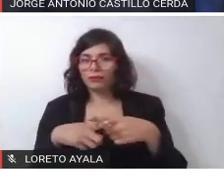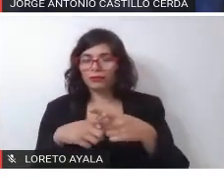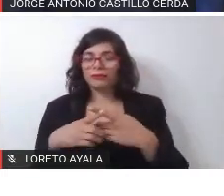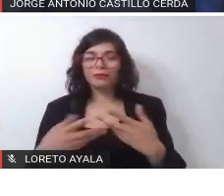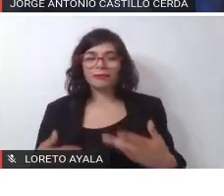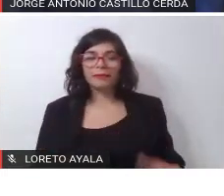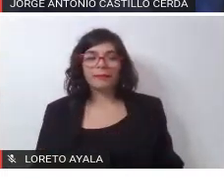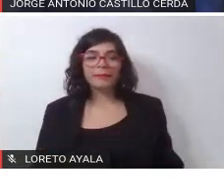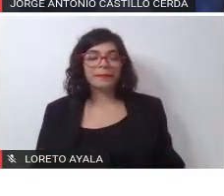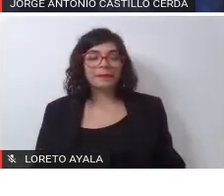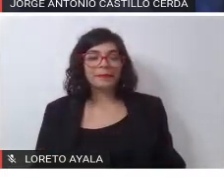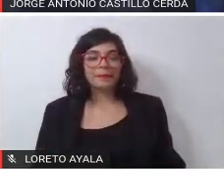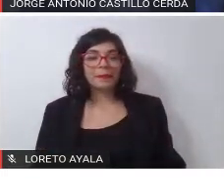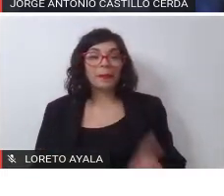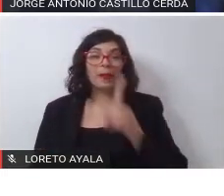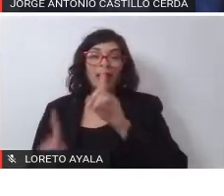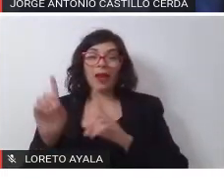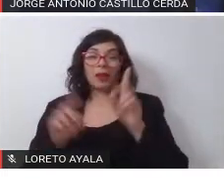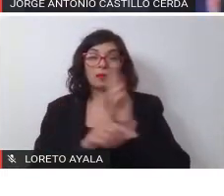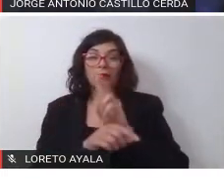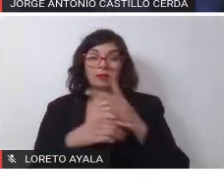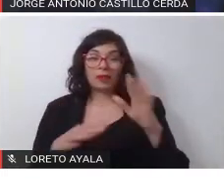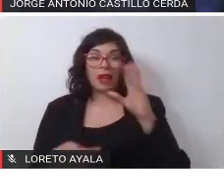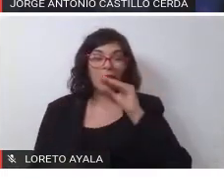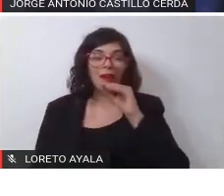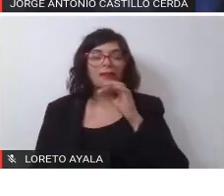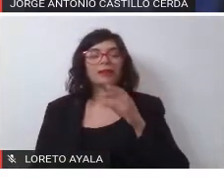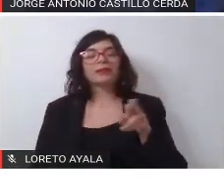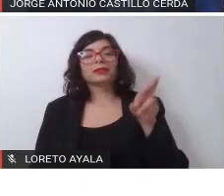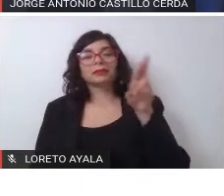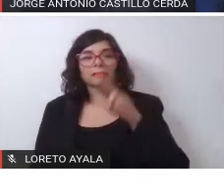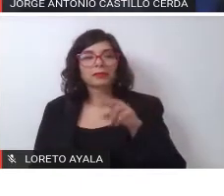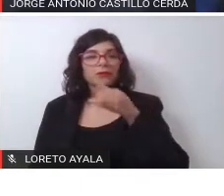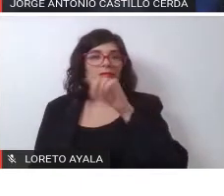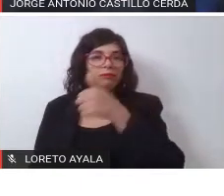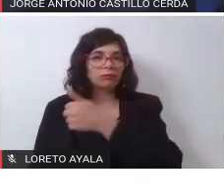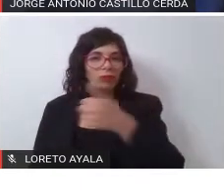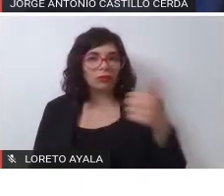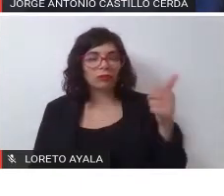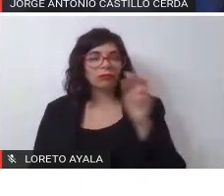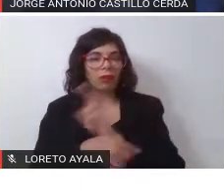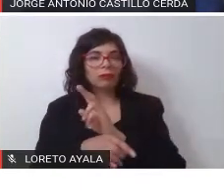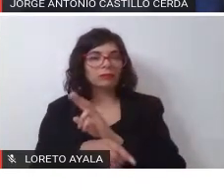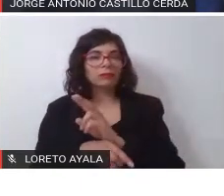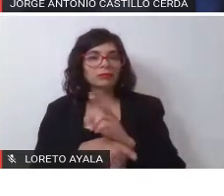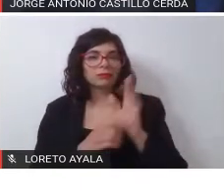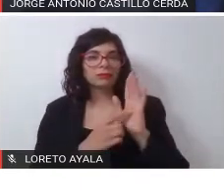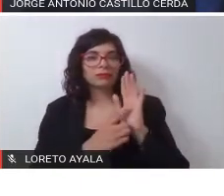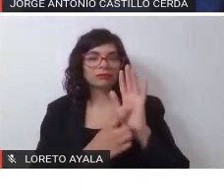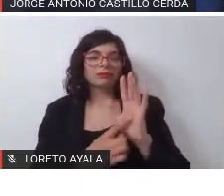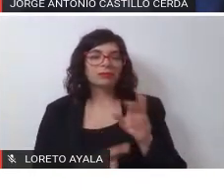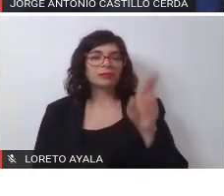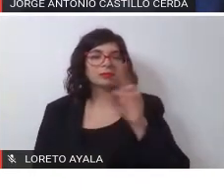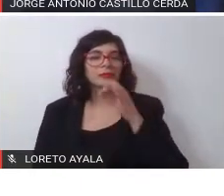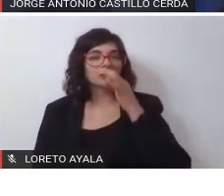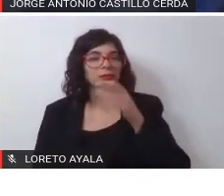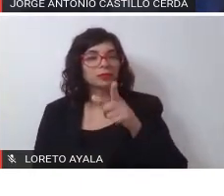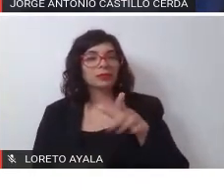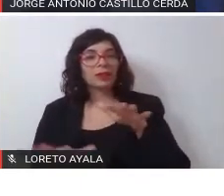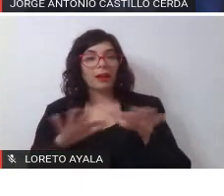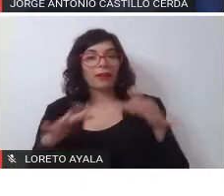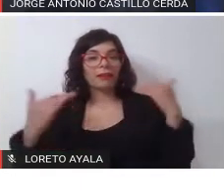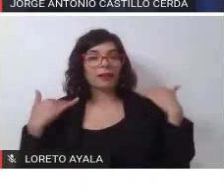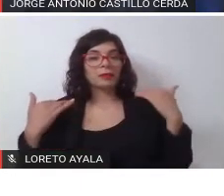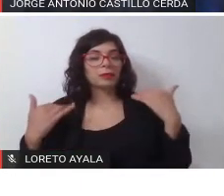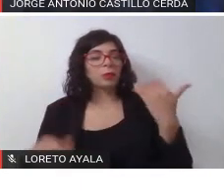colegas o profesionales que han hablado han ratificado la importancia que tiene la educación física en estos